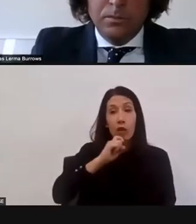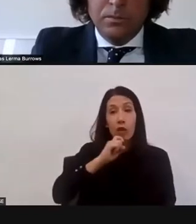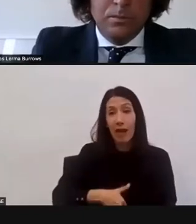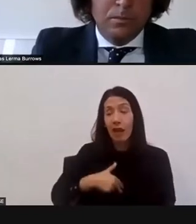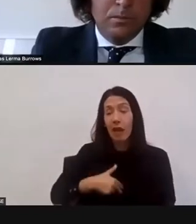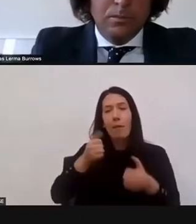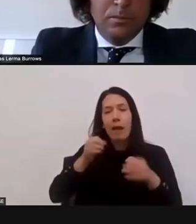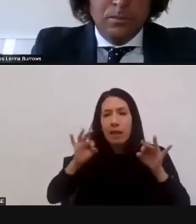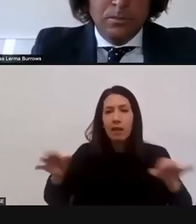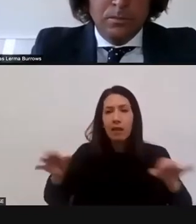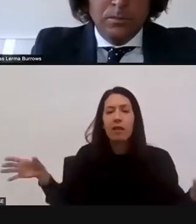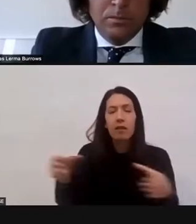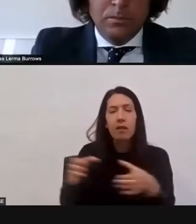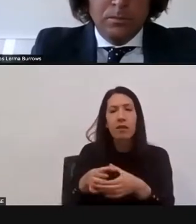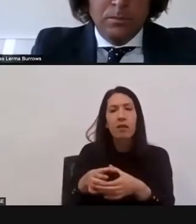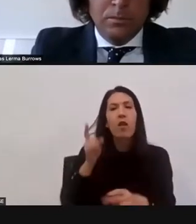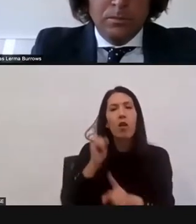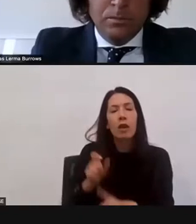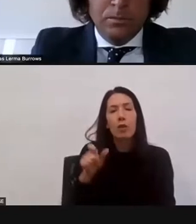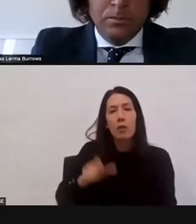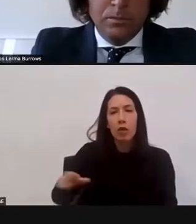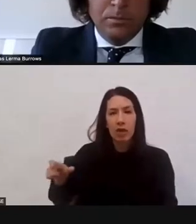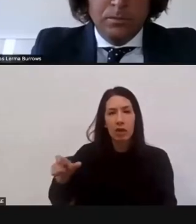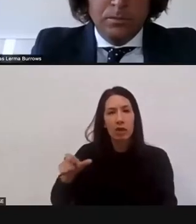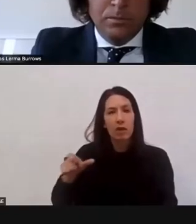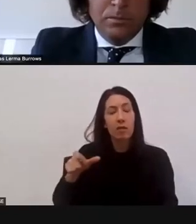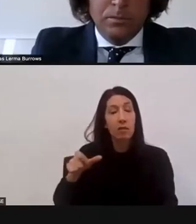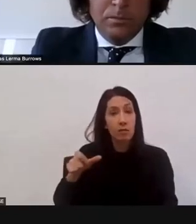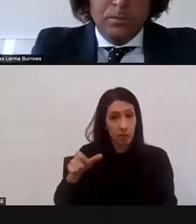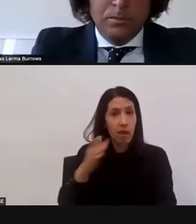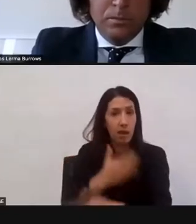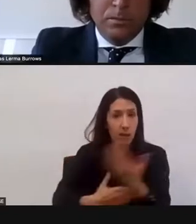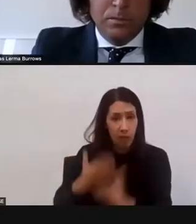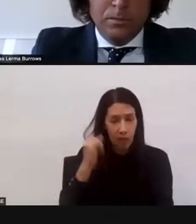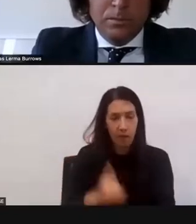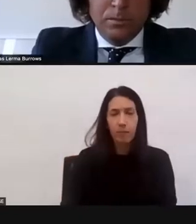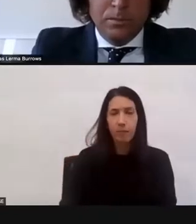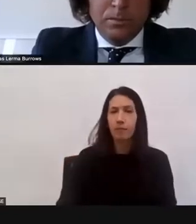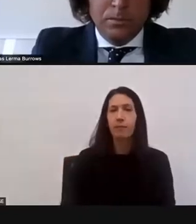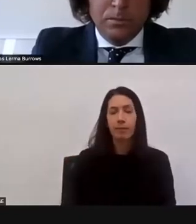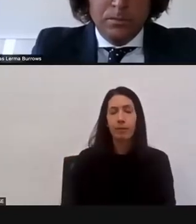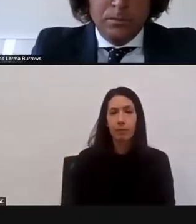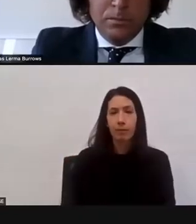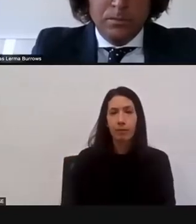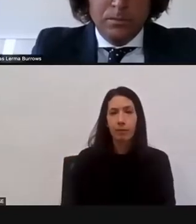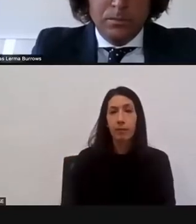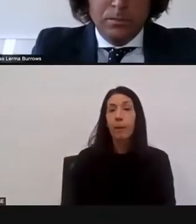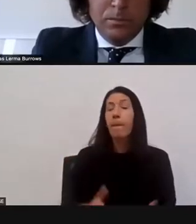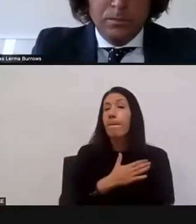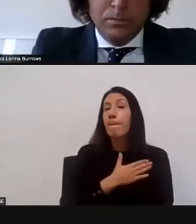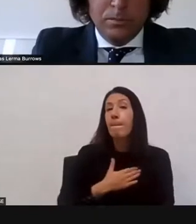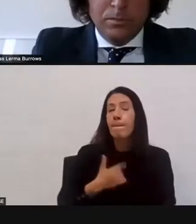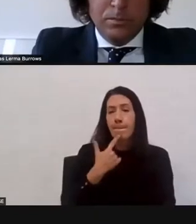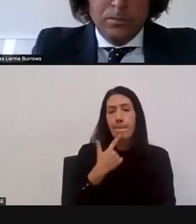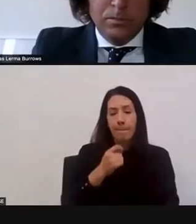los delitos cometidos contra personas con discapacidad. En este sentido, nos preocupa